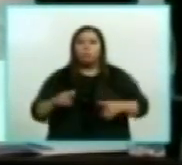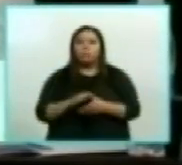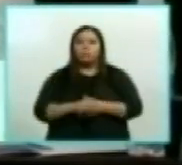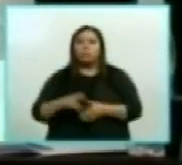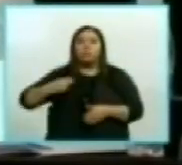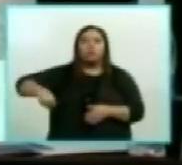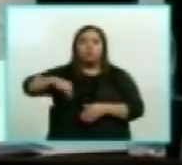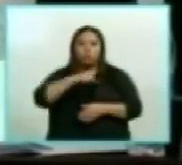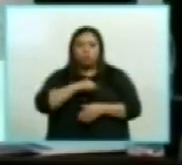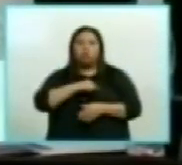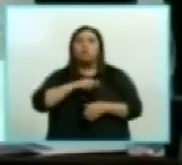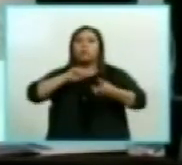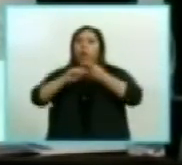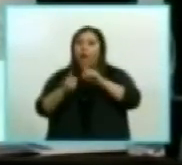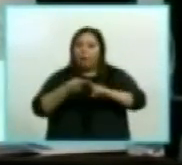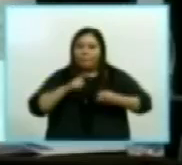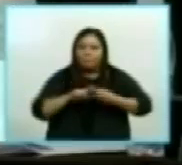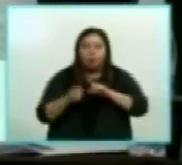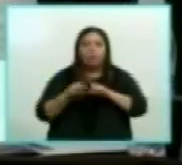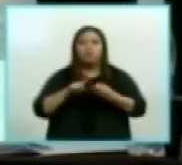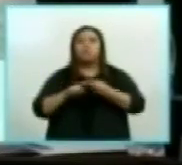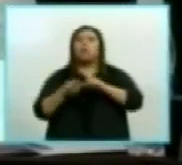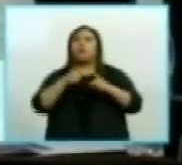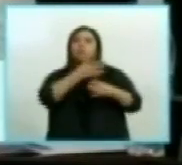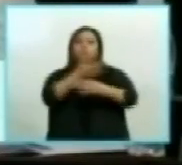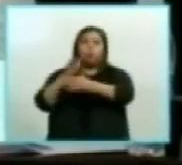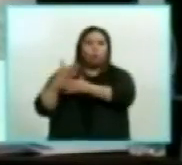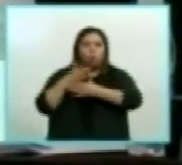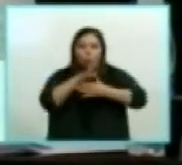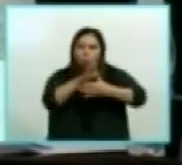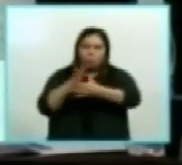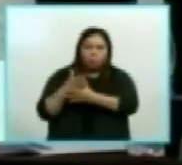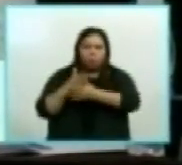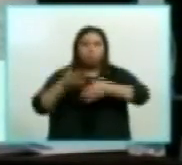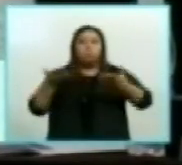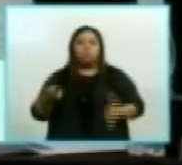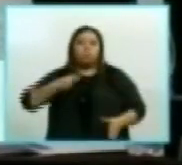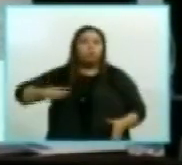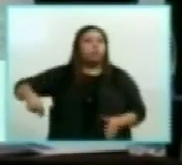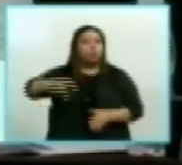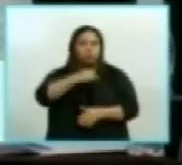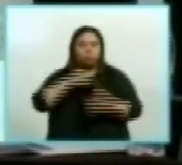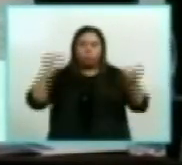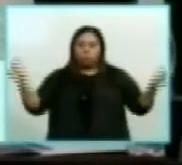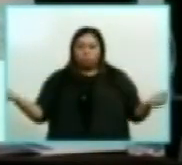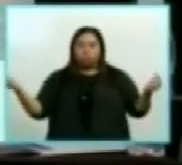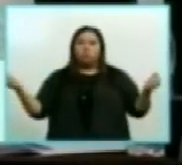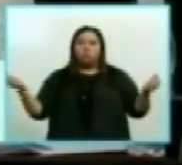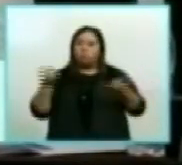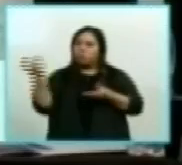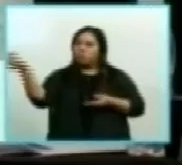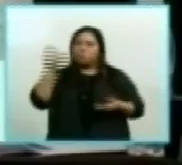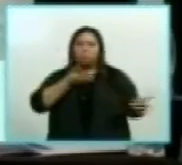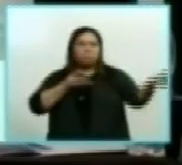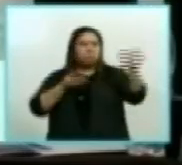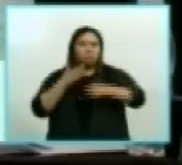externas, con el diálogo como herramienta y pensando siempre en el bienestar